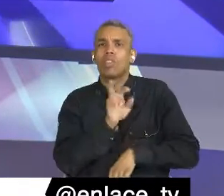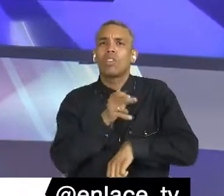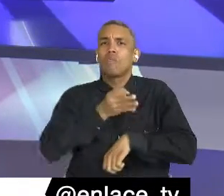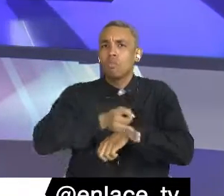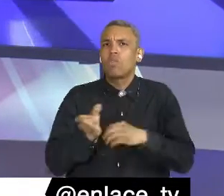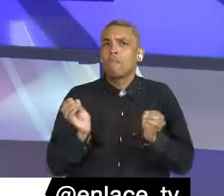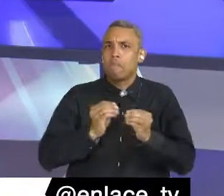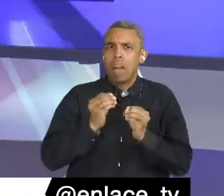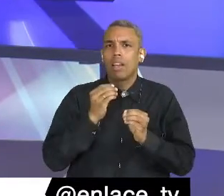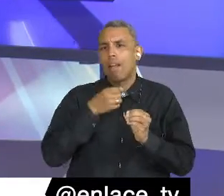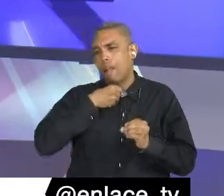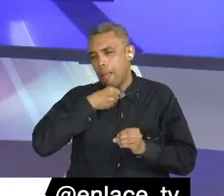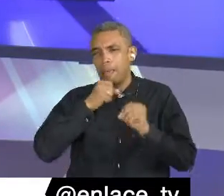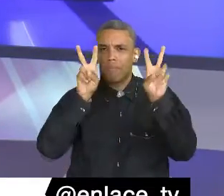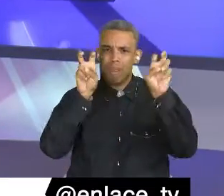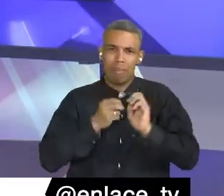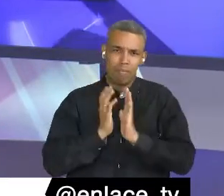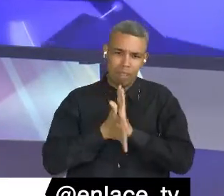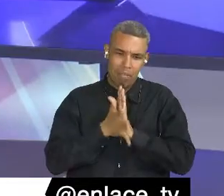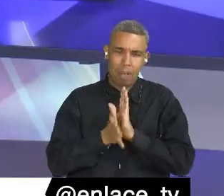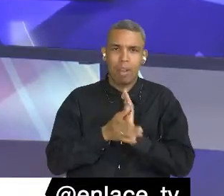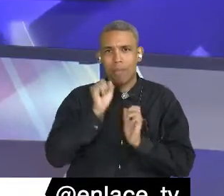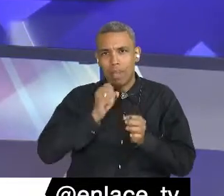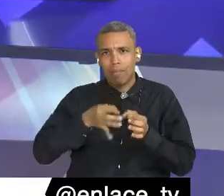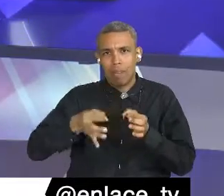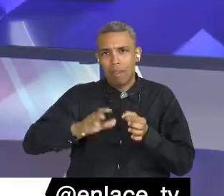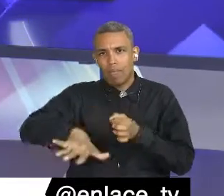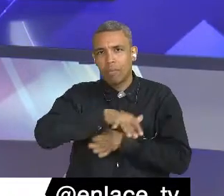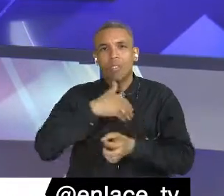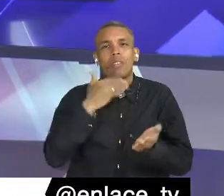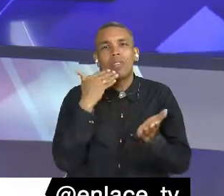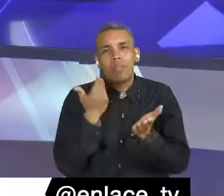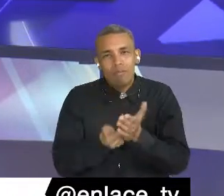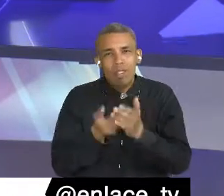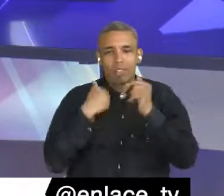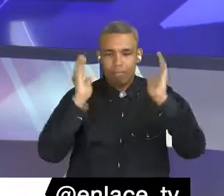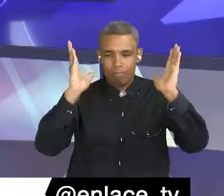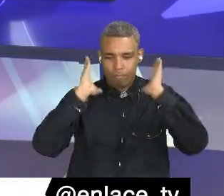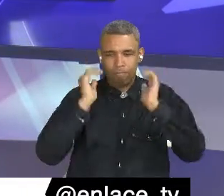mediodía con más de lo que usted quiere ver en Enlace Noticias. Gracias como siempre por la